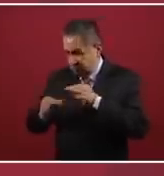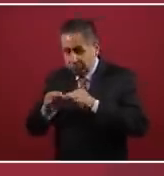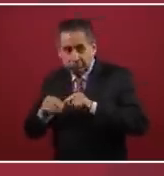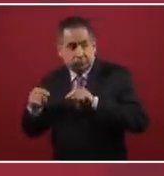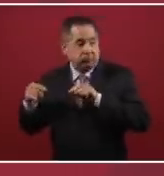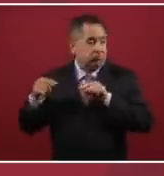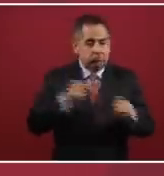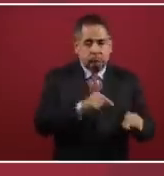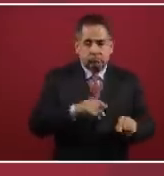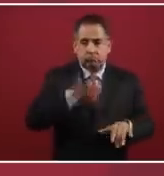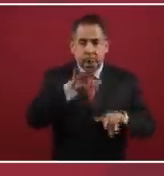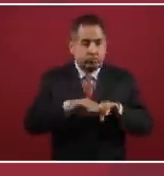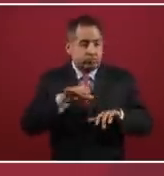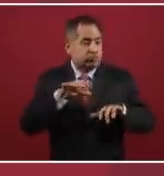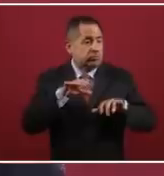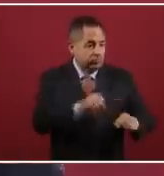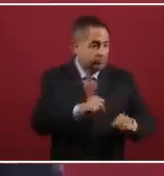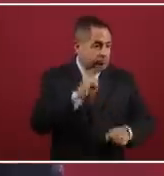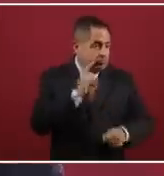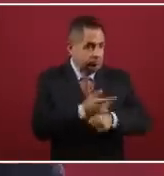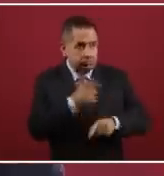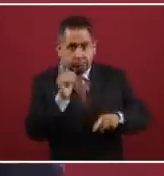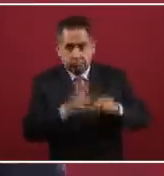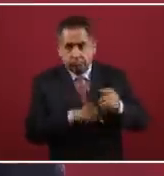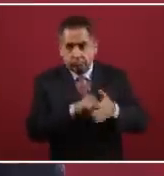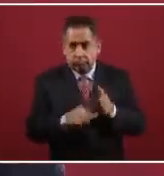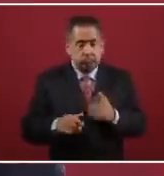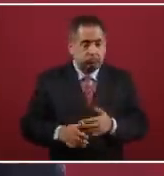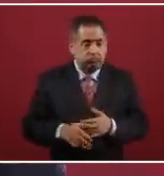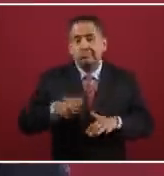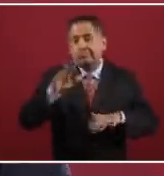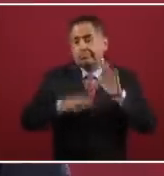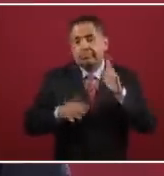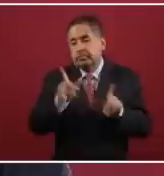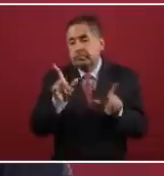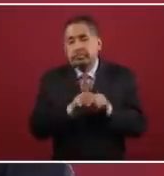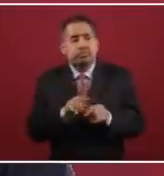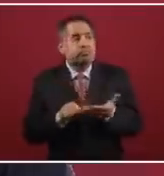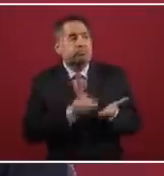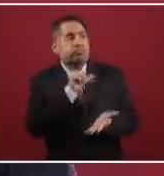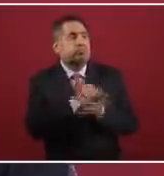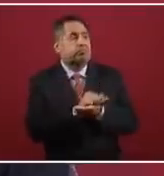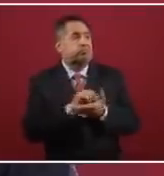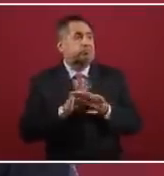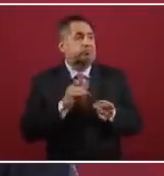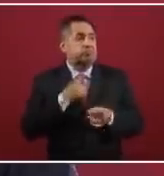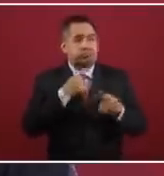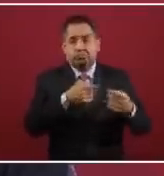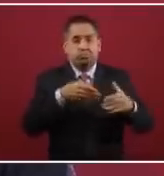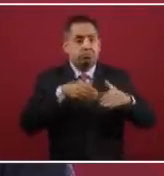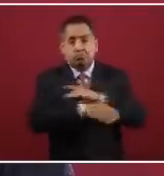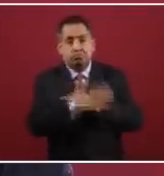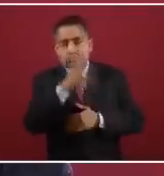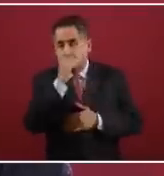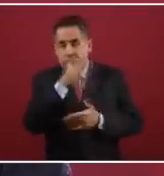ocasiones los podemos concluir, en otras levantamos las actas, como mencioné, dos minas no nos